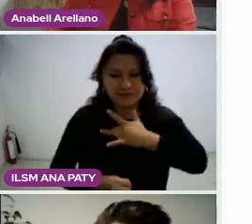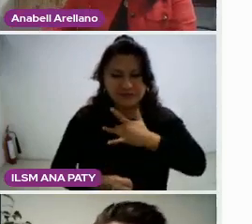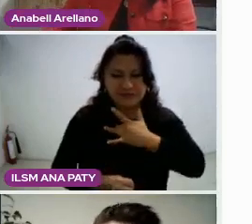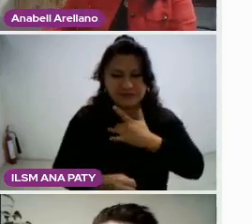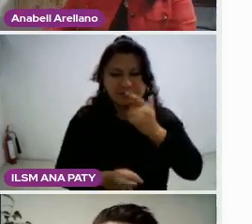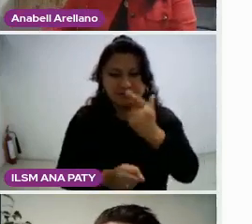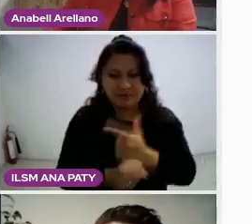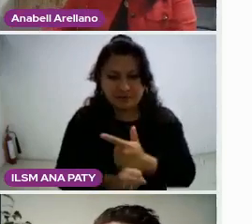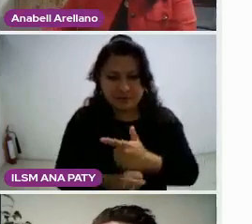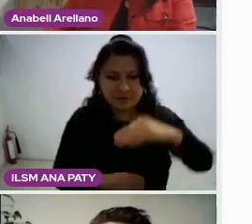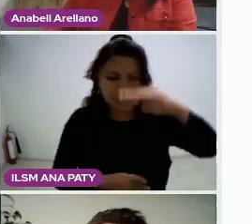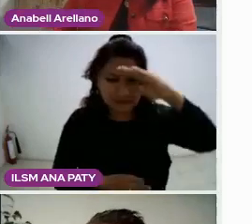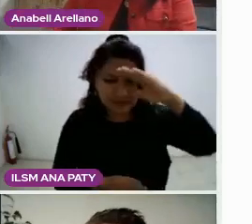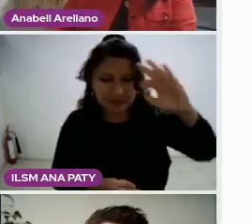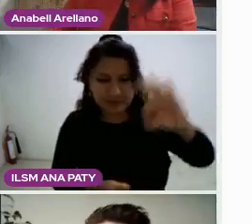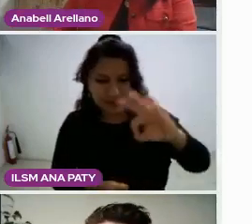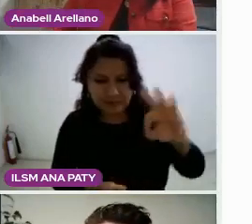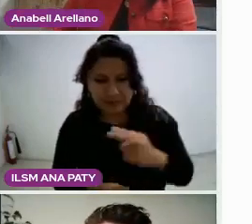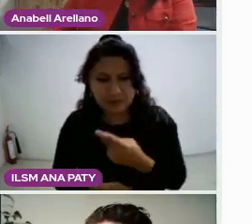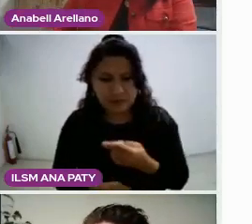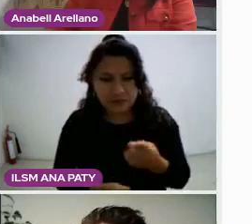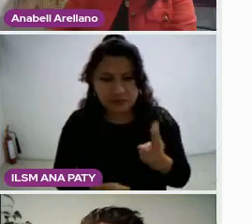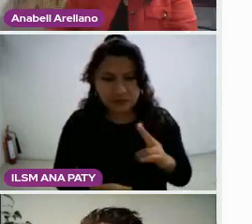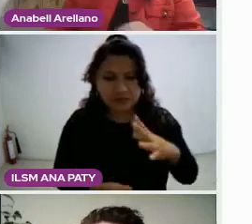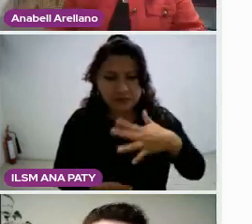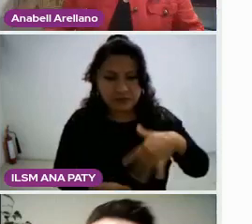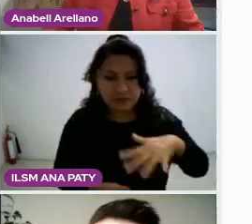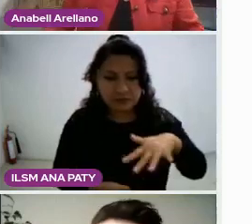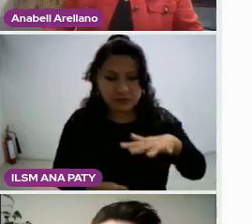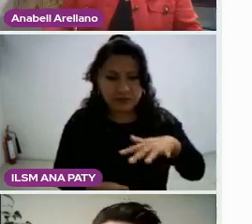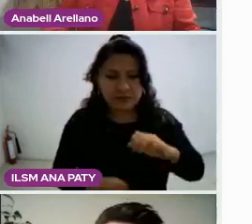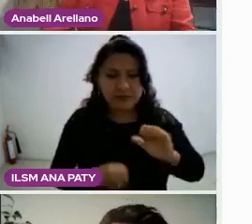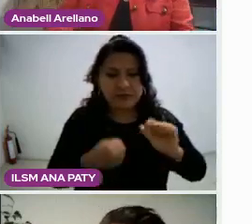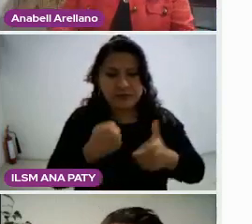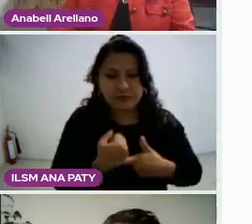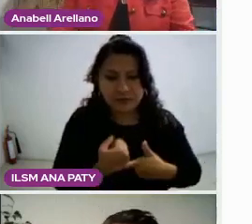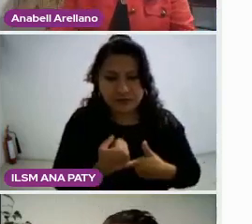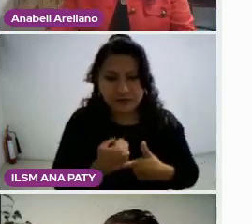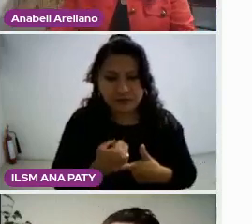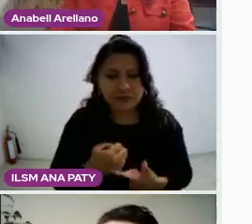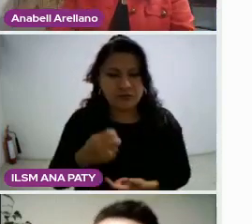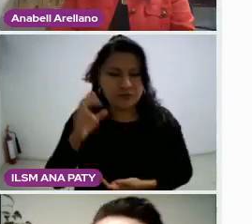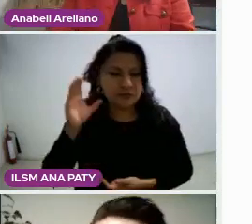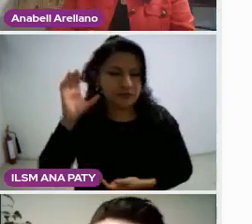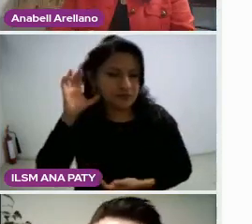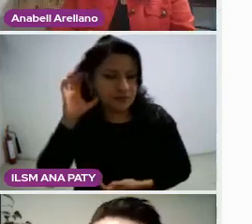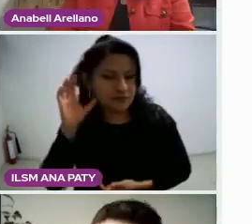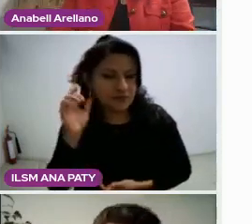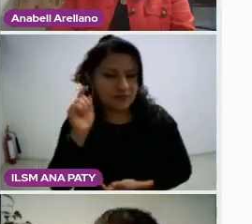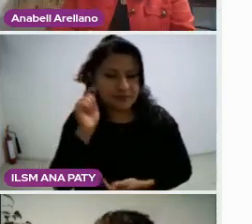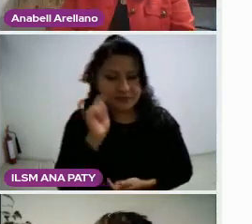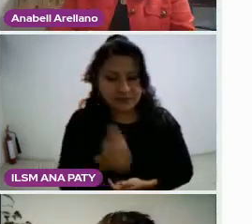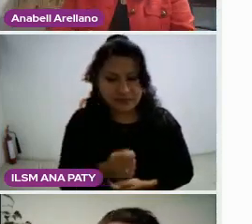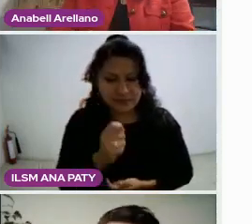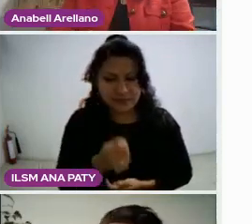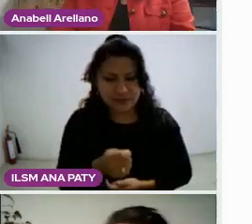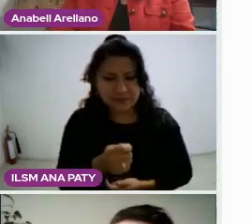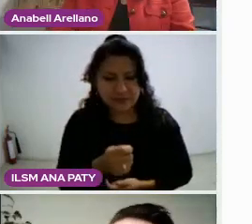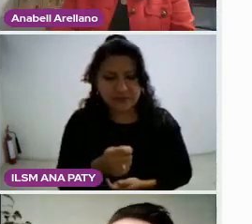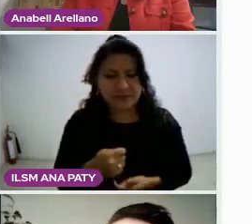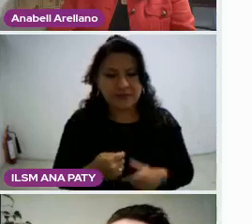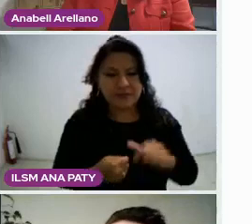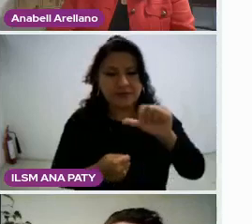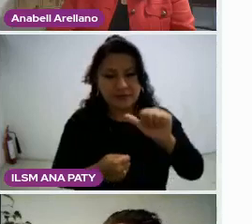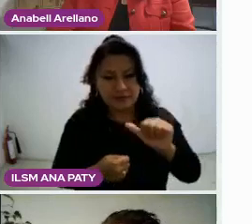necesitas buscar algo o está pasando, he escuchado que se trata de esto. No sé si tengas la duda, ¿no? Es una